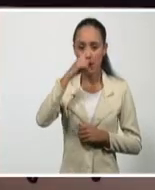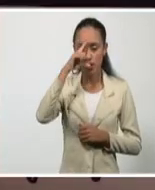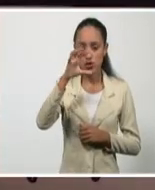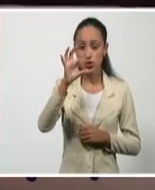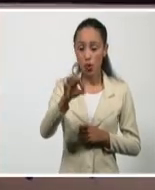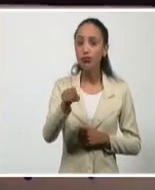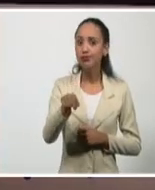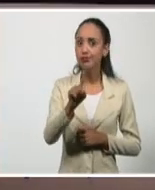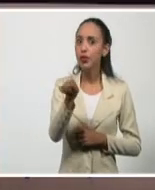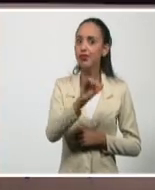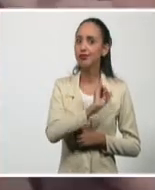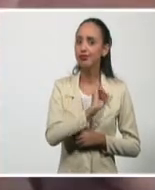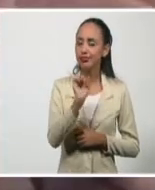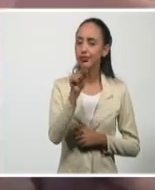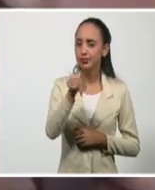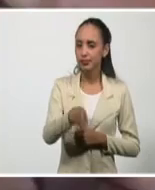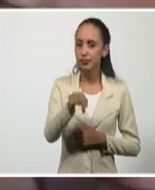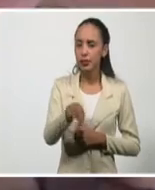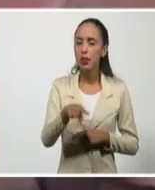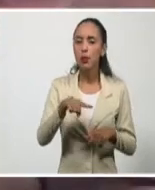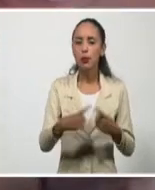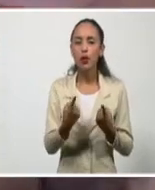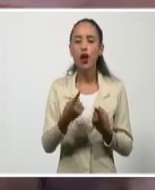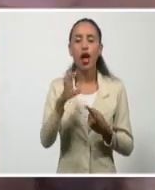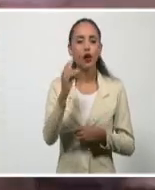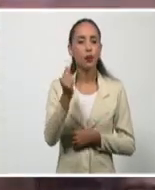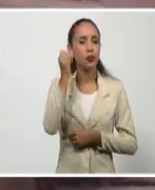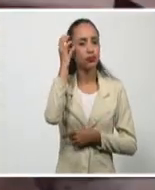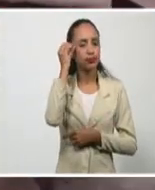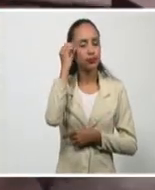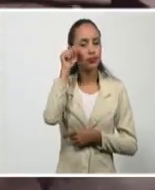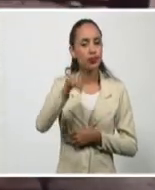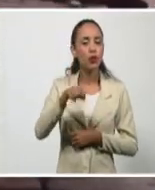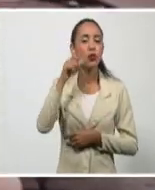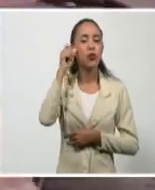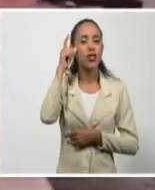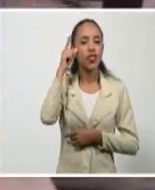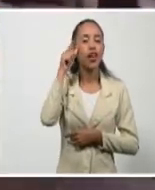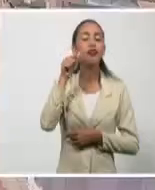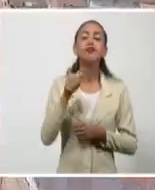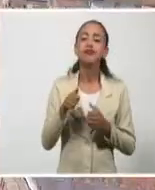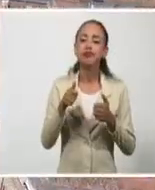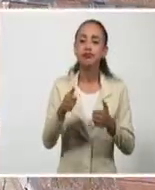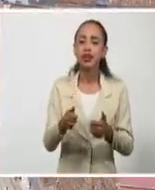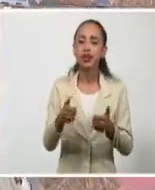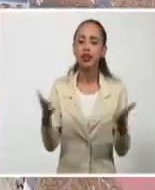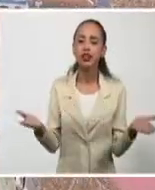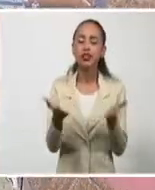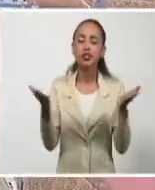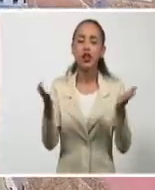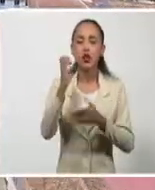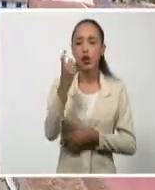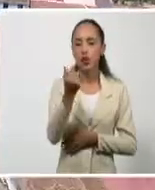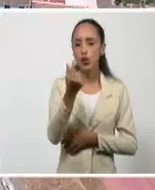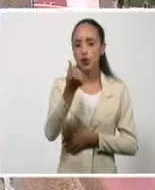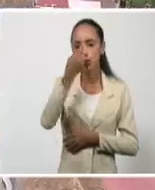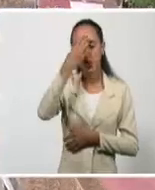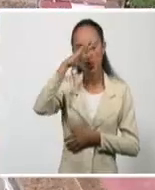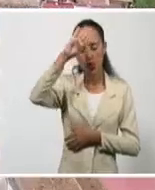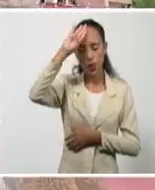contribución de las economías creativas e industrias culturales como alternativas sustentables en el modelo económico cubano.